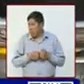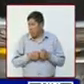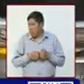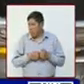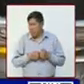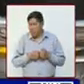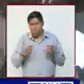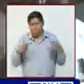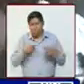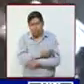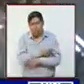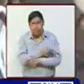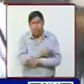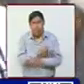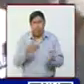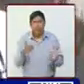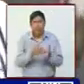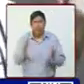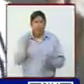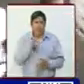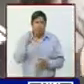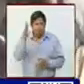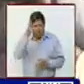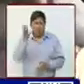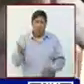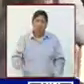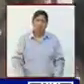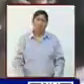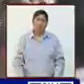de doble filo para los padres.